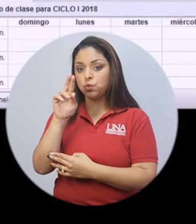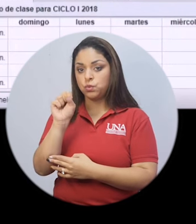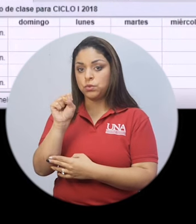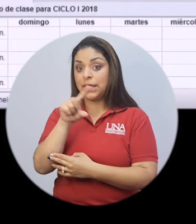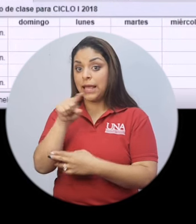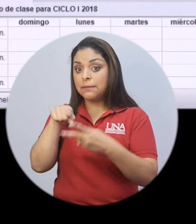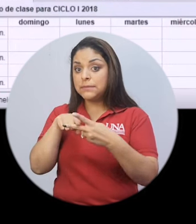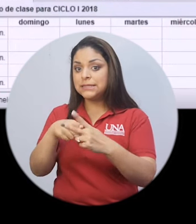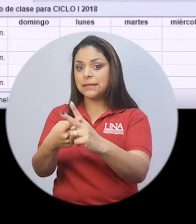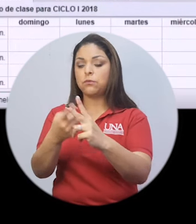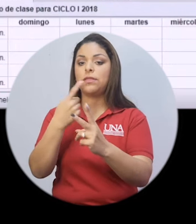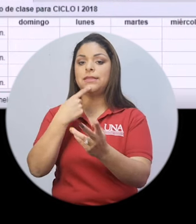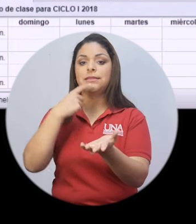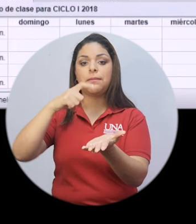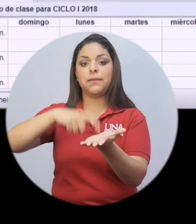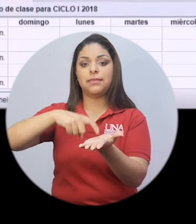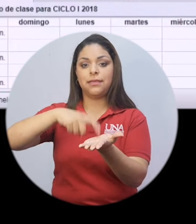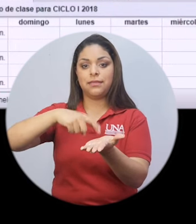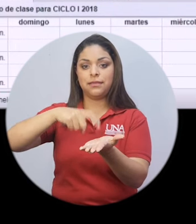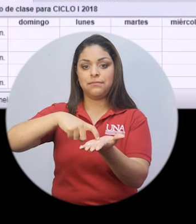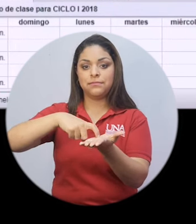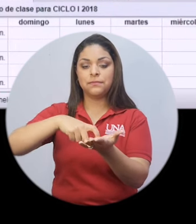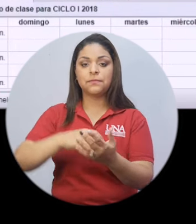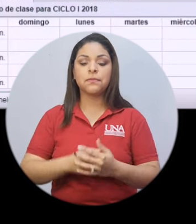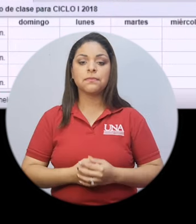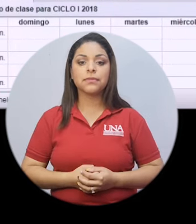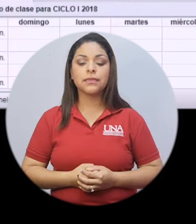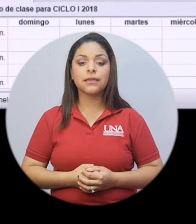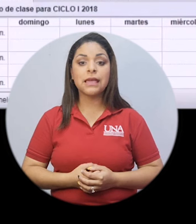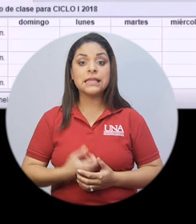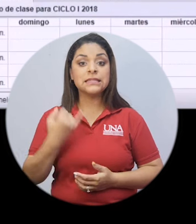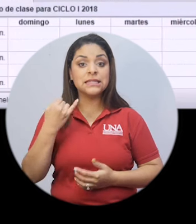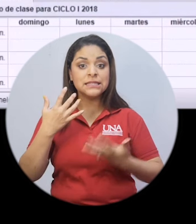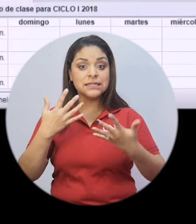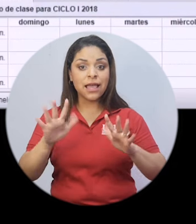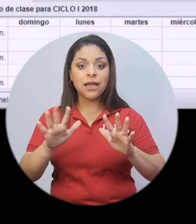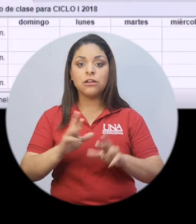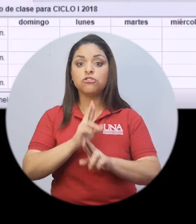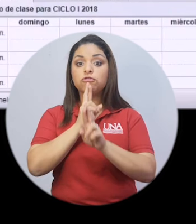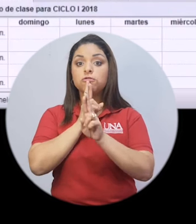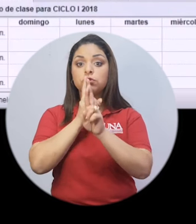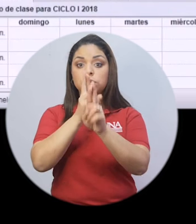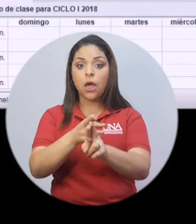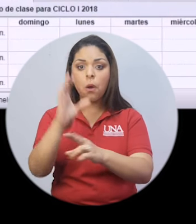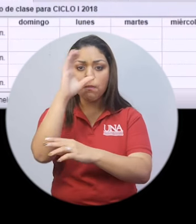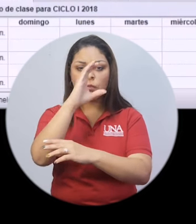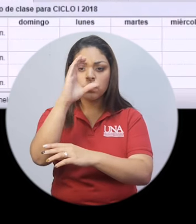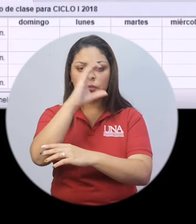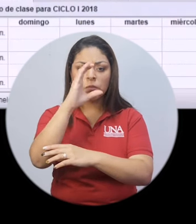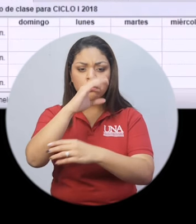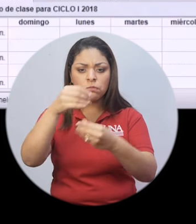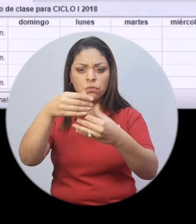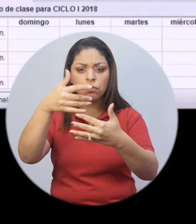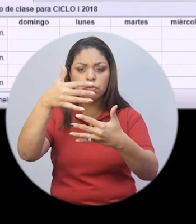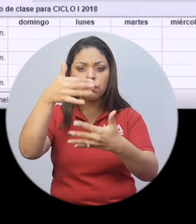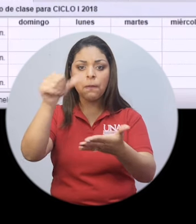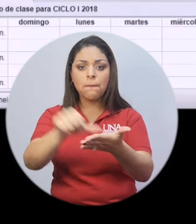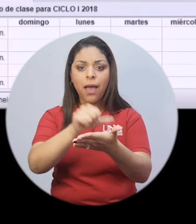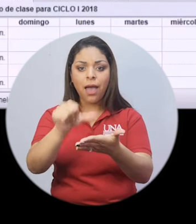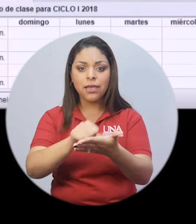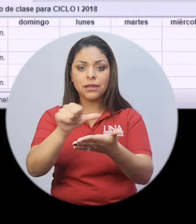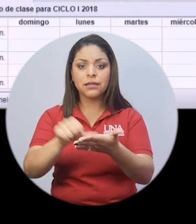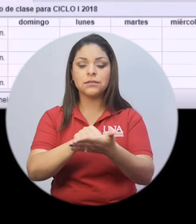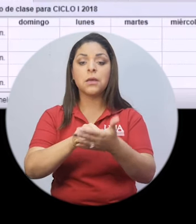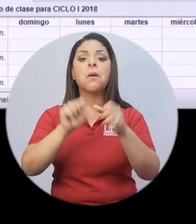cual inicialmente se encuentra como pendiente. Si el resultado de la búsqueda genera varias